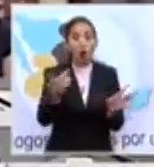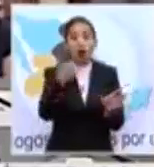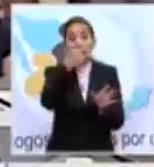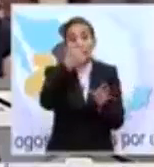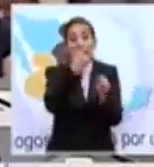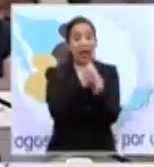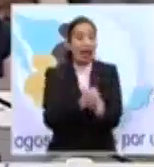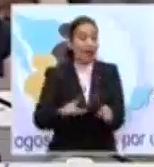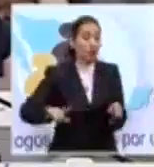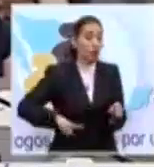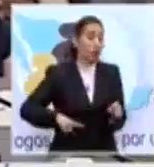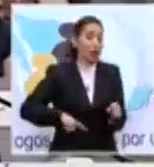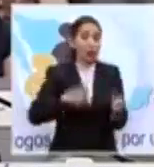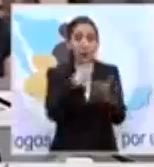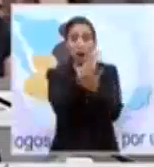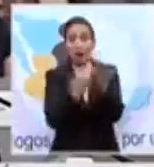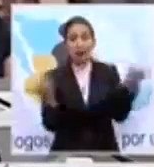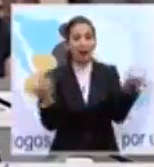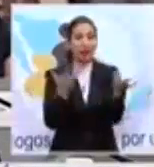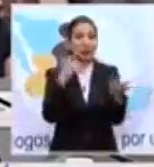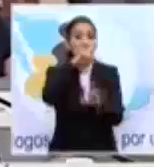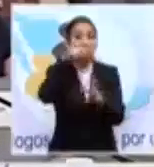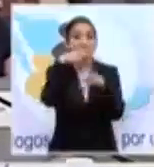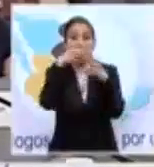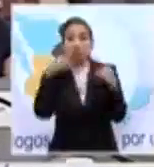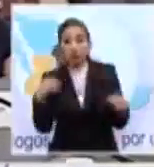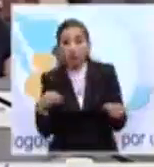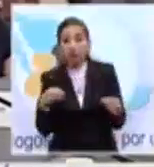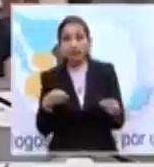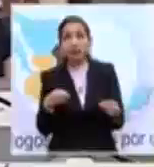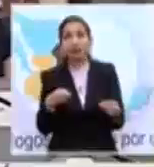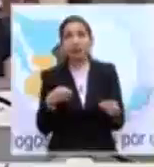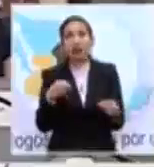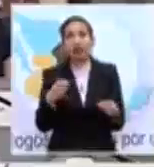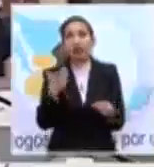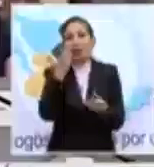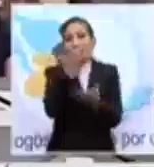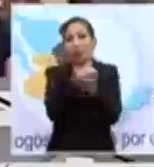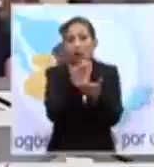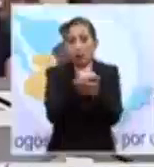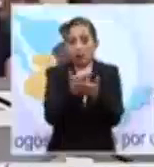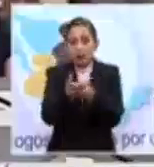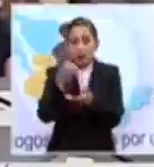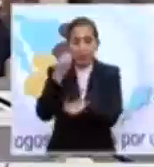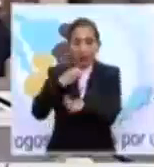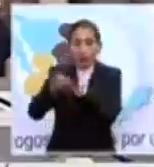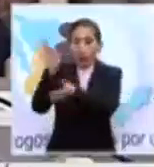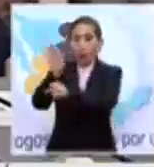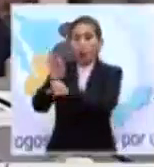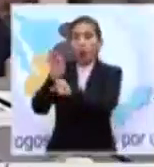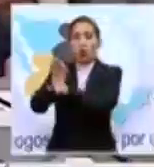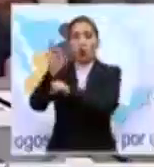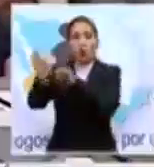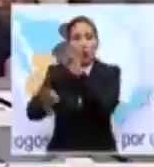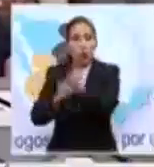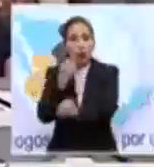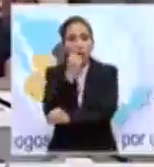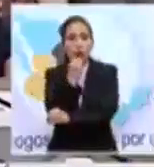sexenales inmediatos, y donde las transferencias económicas o la asistencia